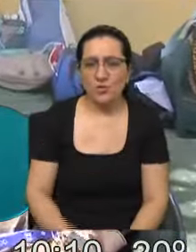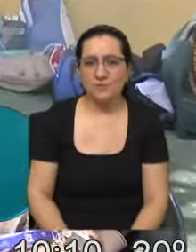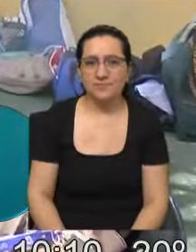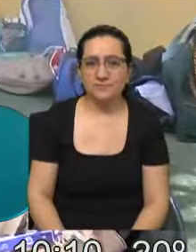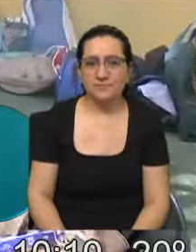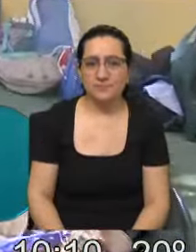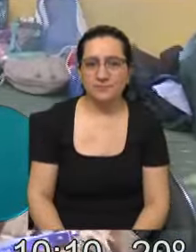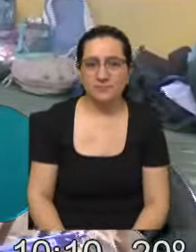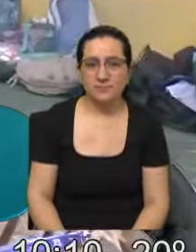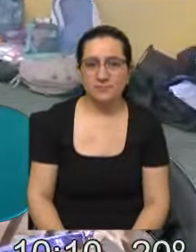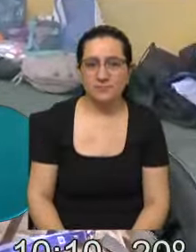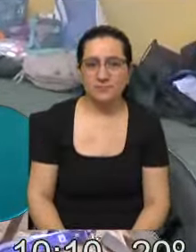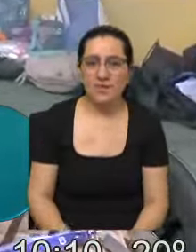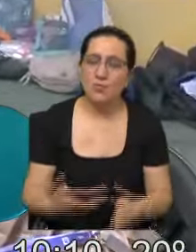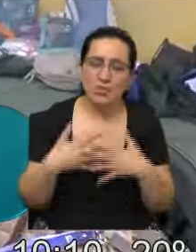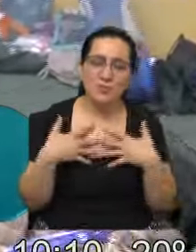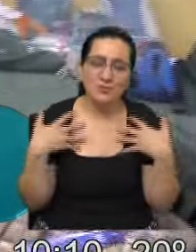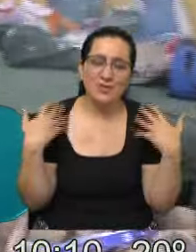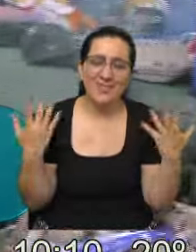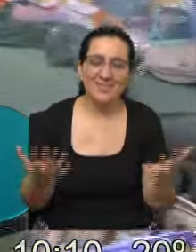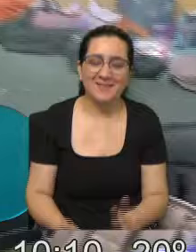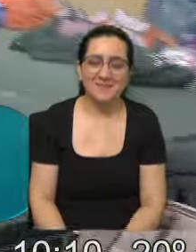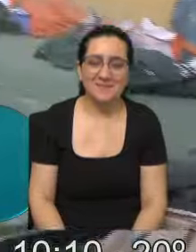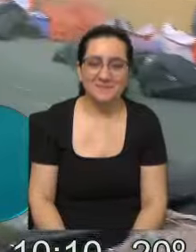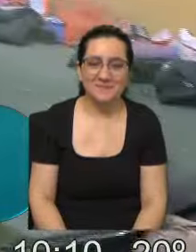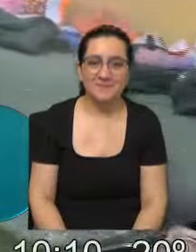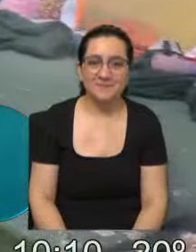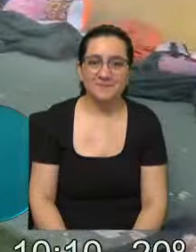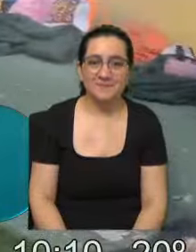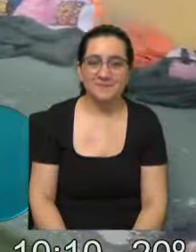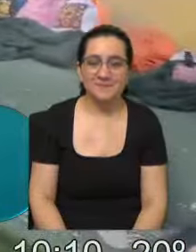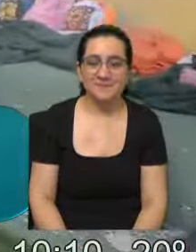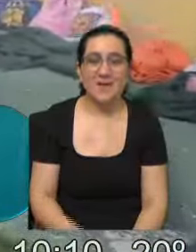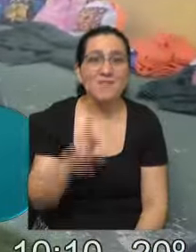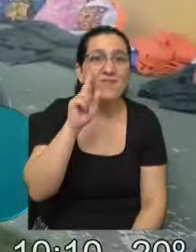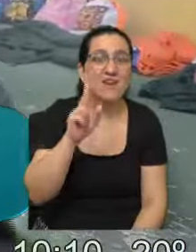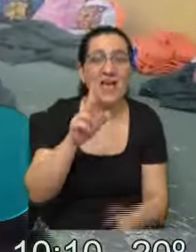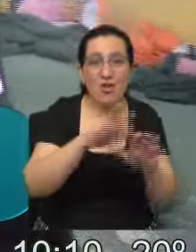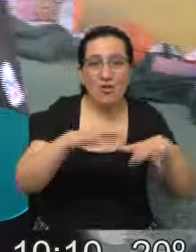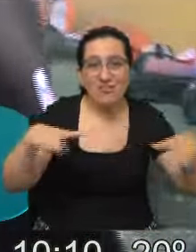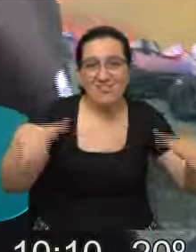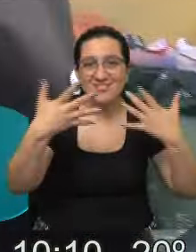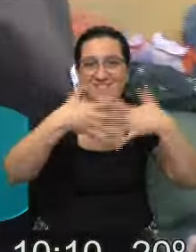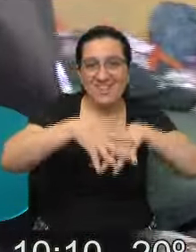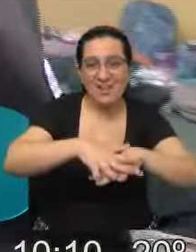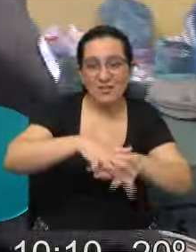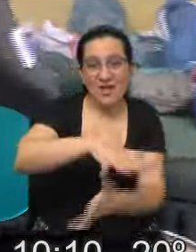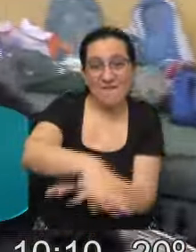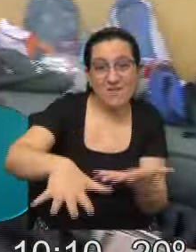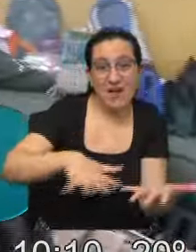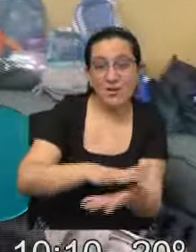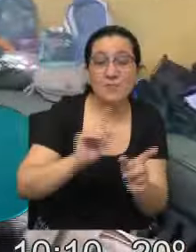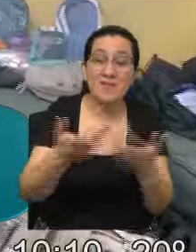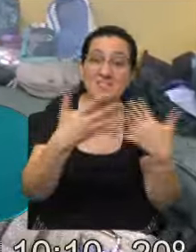bárbaro es muy emocionante por enci de todas las cosas a los chiquilinas integrados al Barrio integrados con